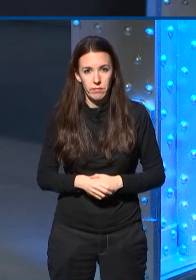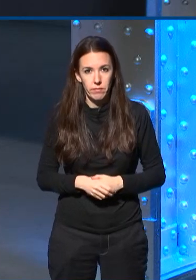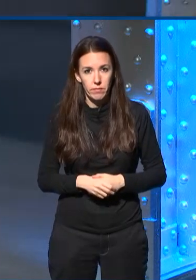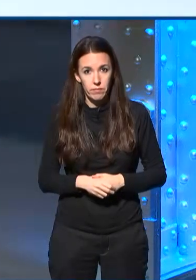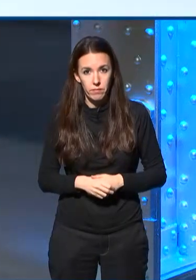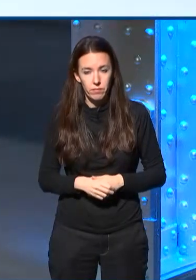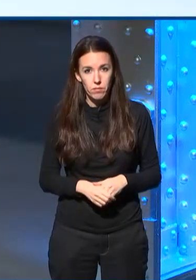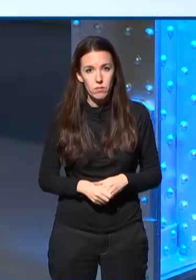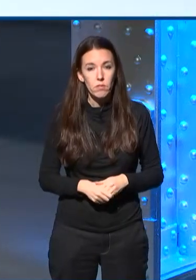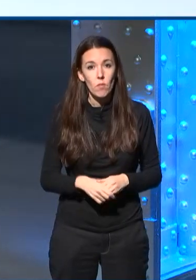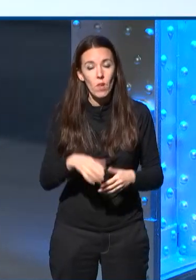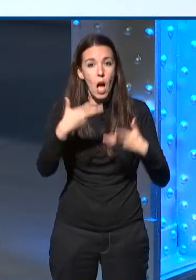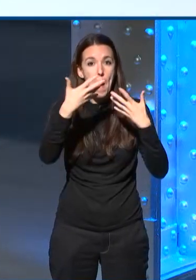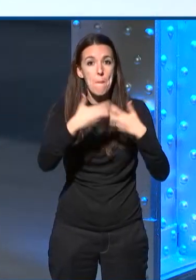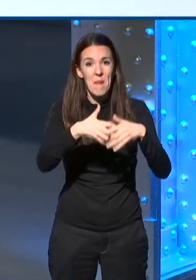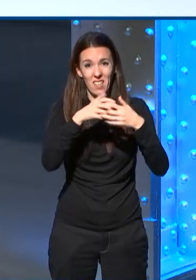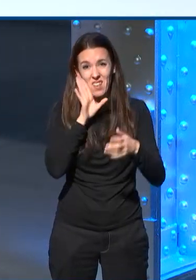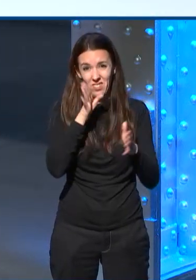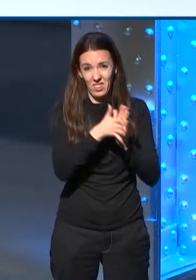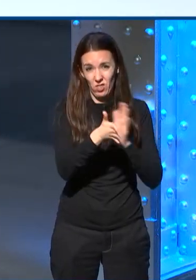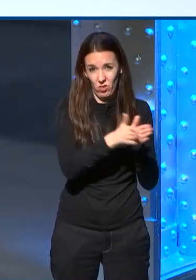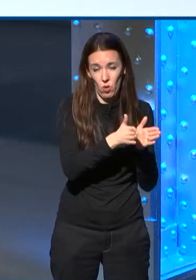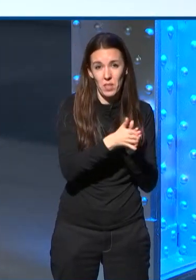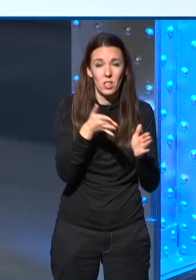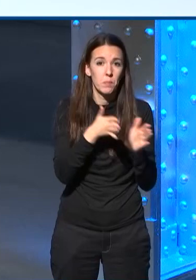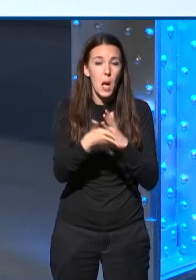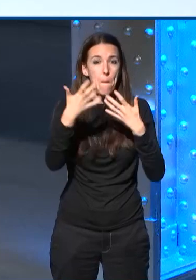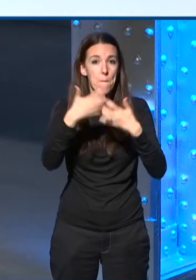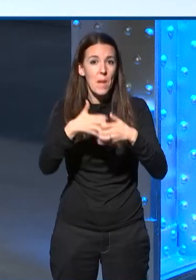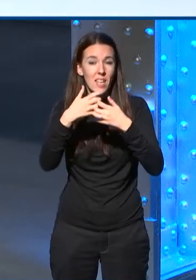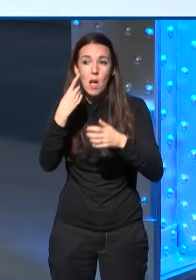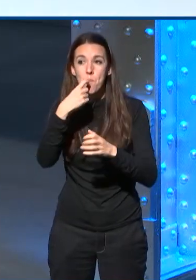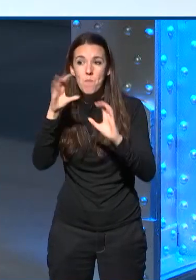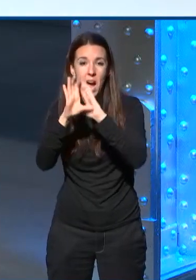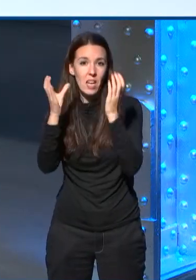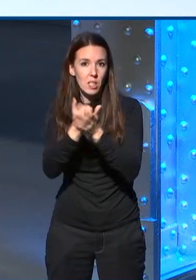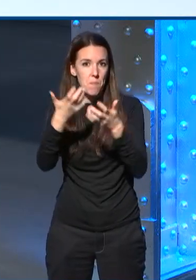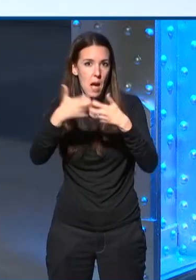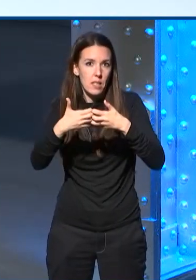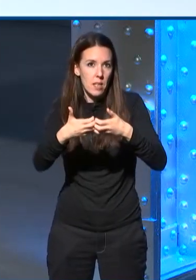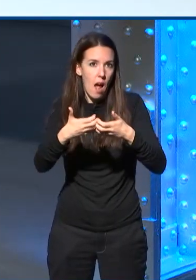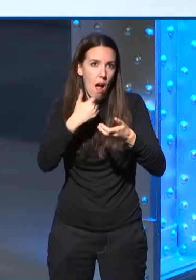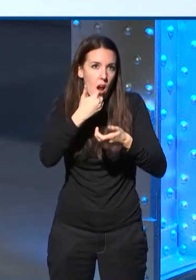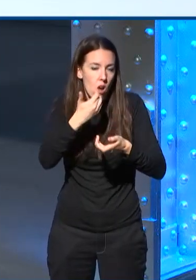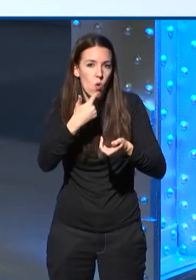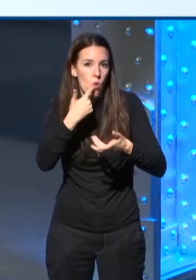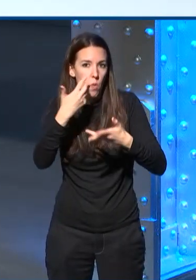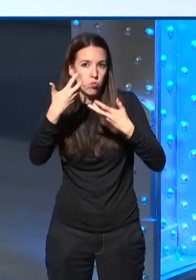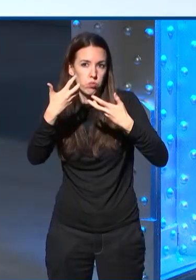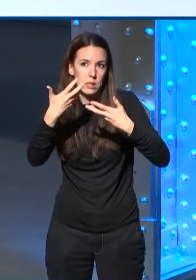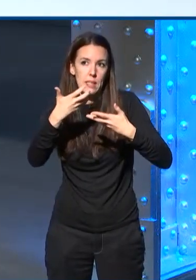Ignacio ha hablado de máquinas, pues máquinas que van a Marte, pues una cosa sencilla, pues la máquina, pues si le pasa algo, pues se queja, tal, o deja